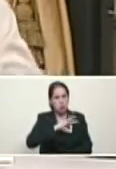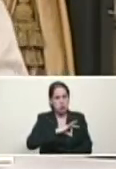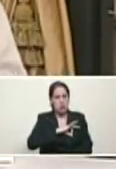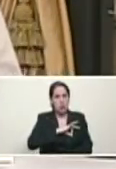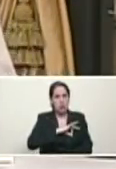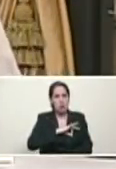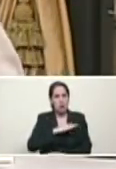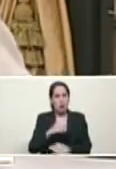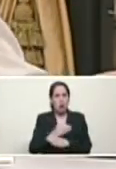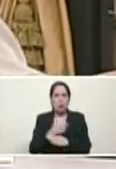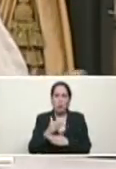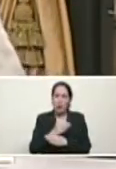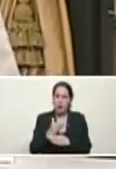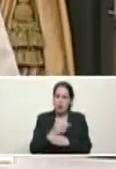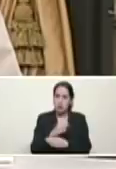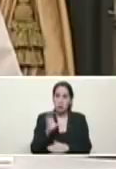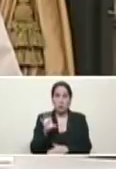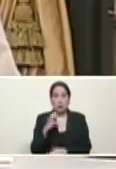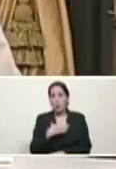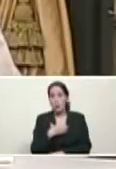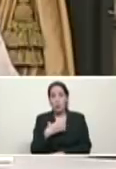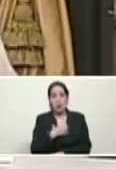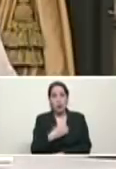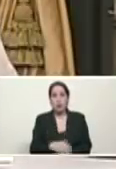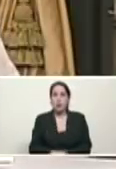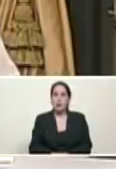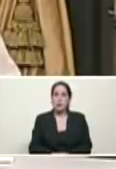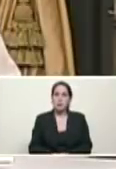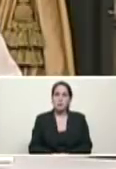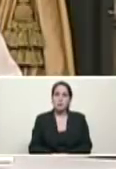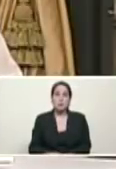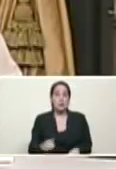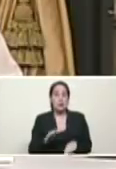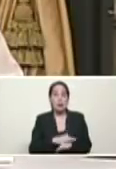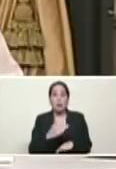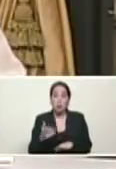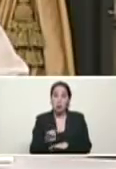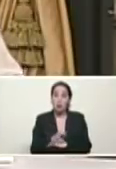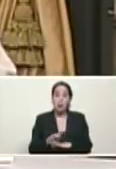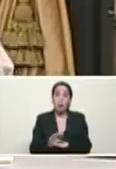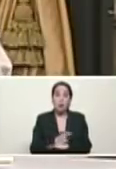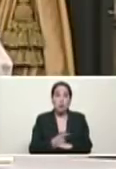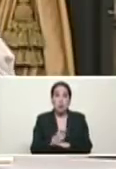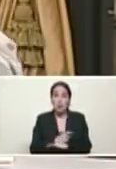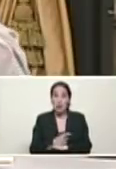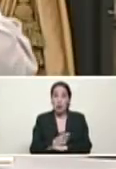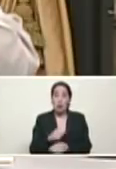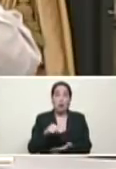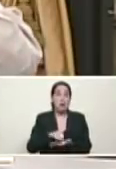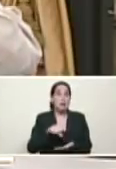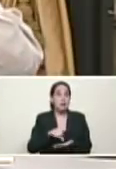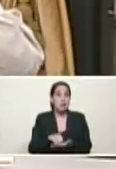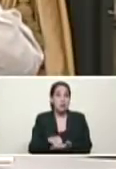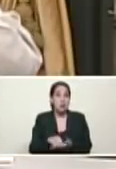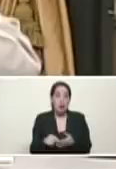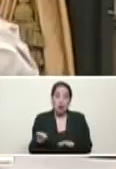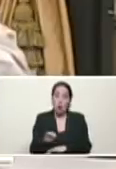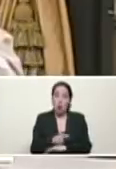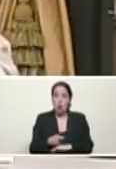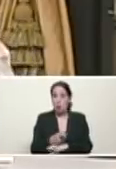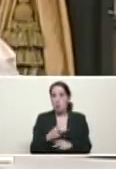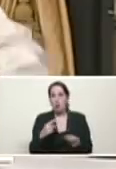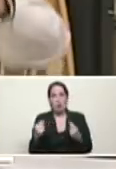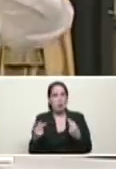desarrollo compartido de un país no puede, porque cuando llega un gobierno capitalista de derecha, viene a gobernar para los grupos